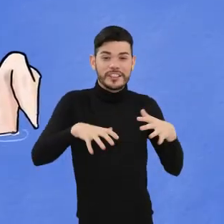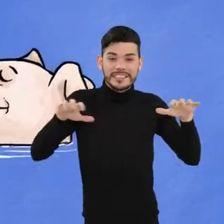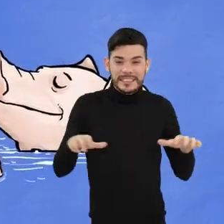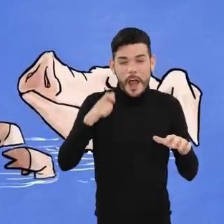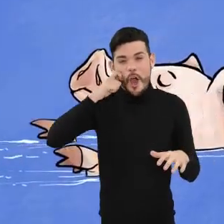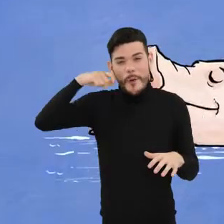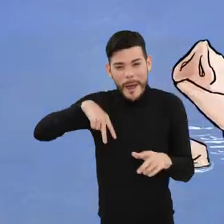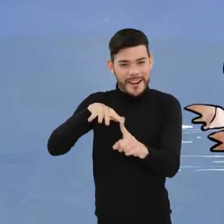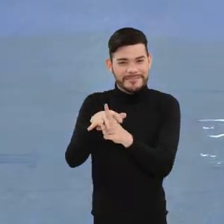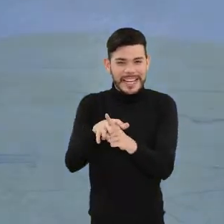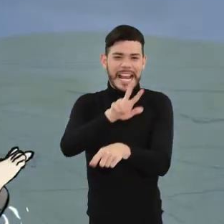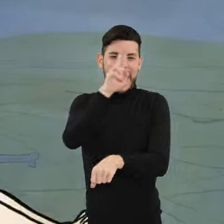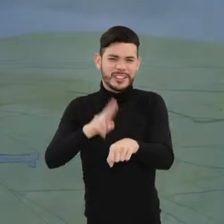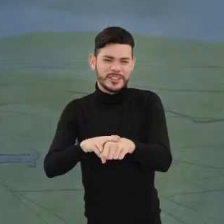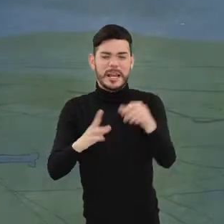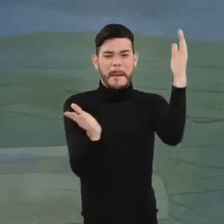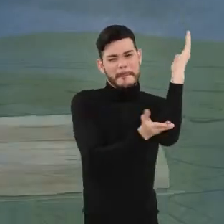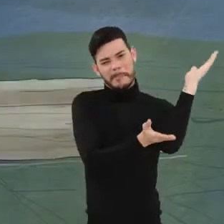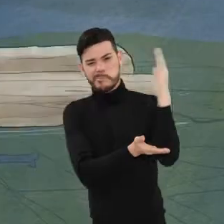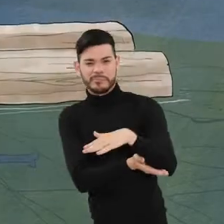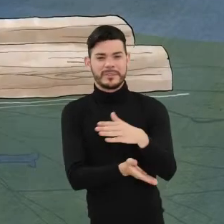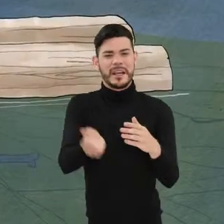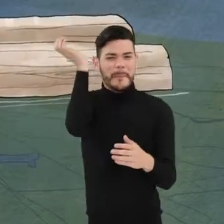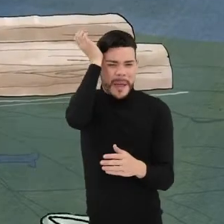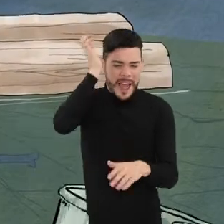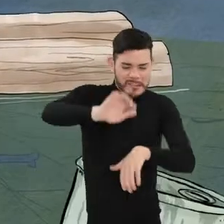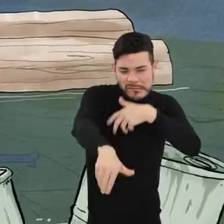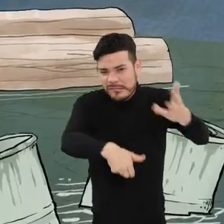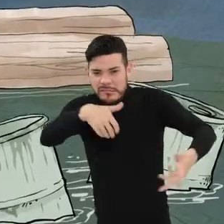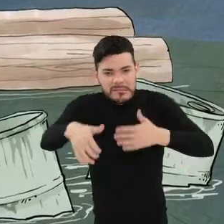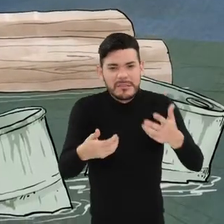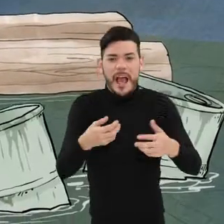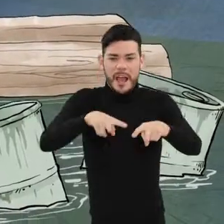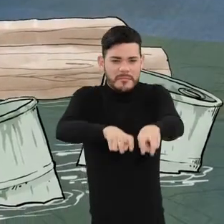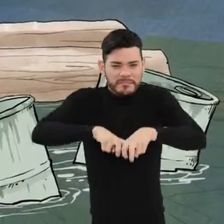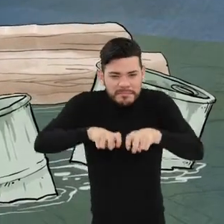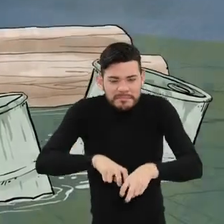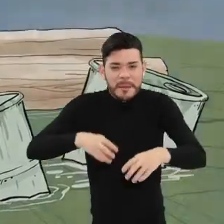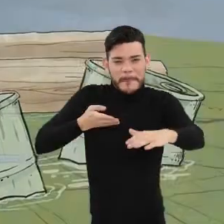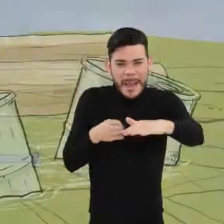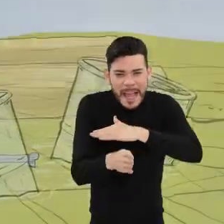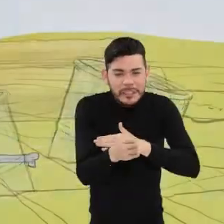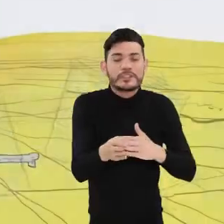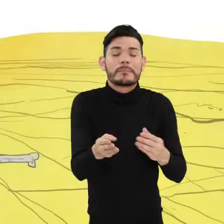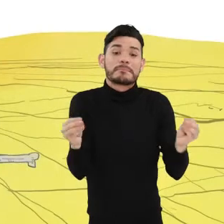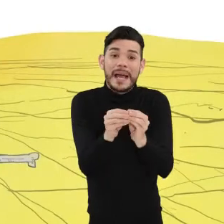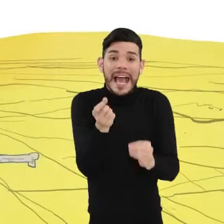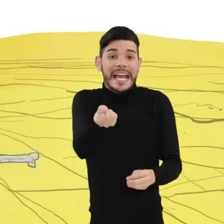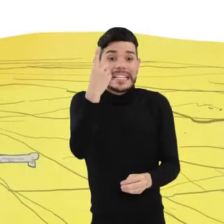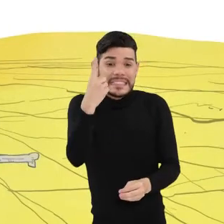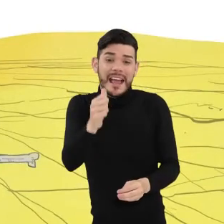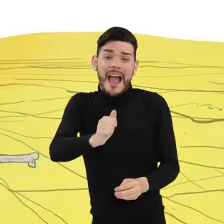presiones humanas que tienen efectos sobre la naturaleza, la deforestación, la minería, la agricultura, la sobrepesca o el simple hecho de no entender